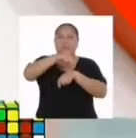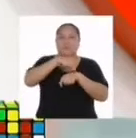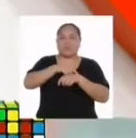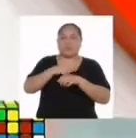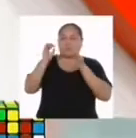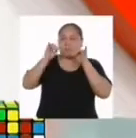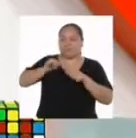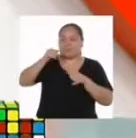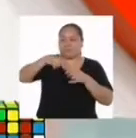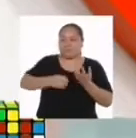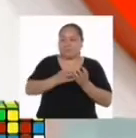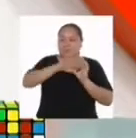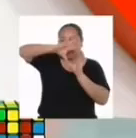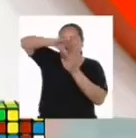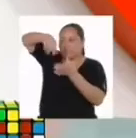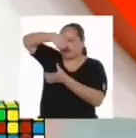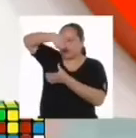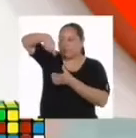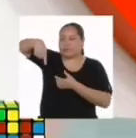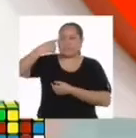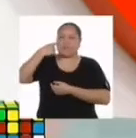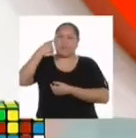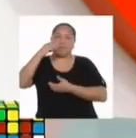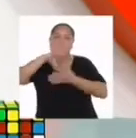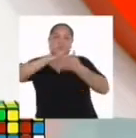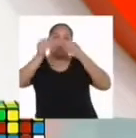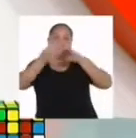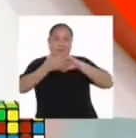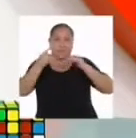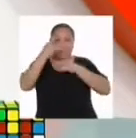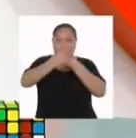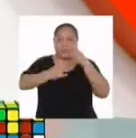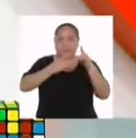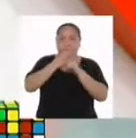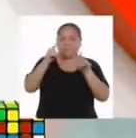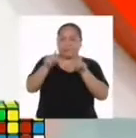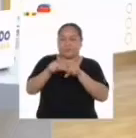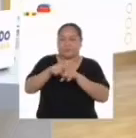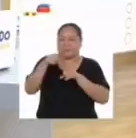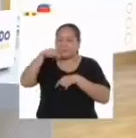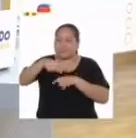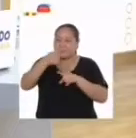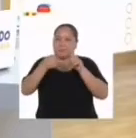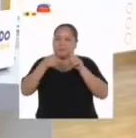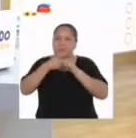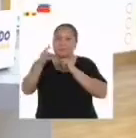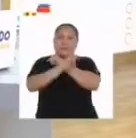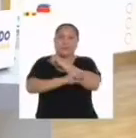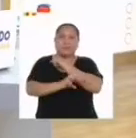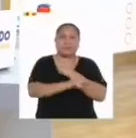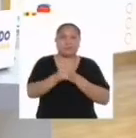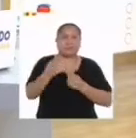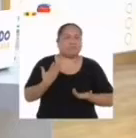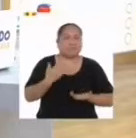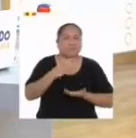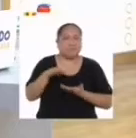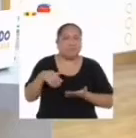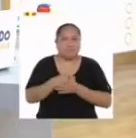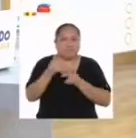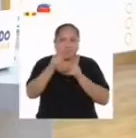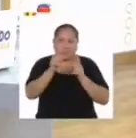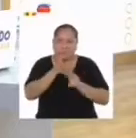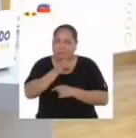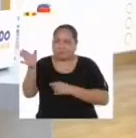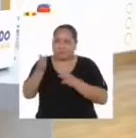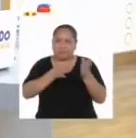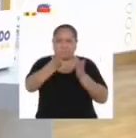que llevo en la Tierra para conocer la historia universal y sobre todo a nuestro diverso país. ¡Qué chévere! Todos los lugares y épocas donde